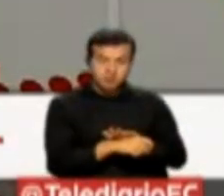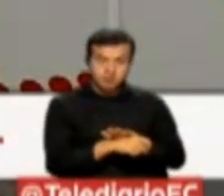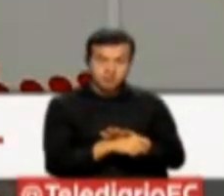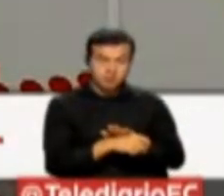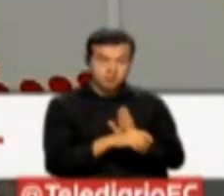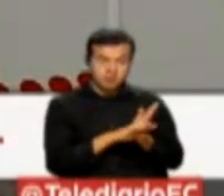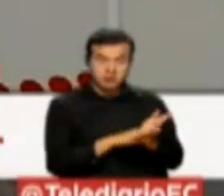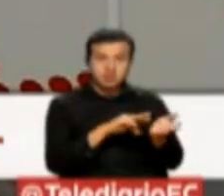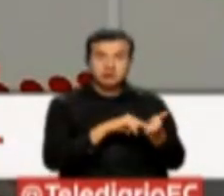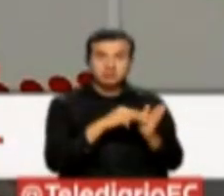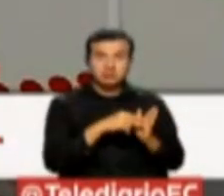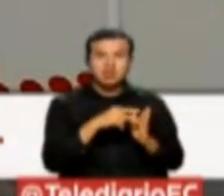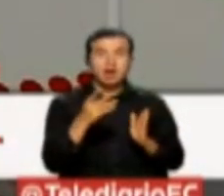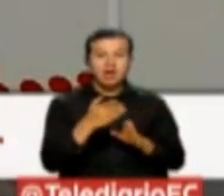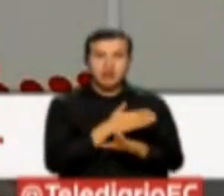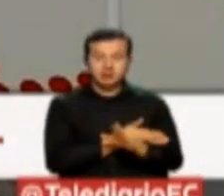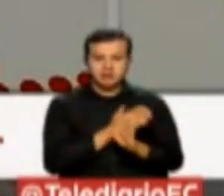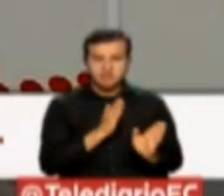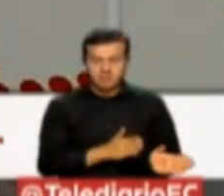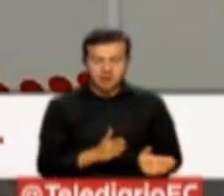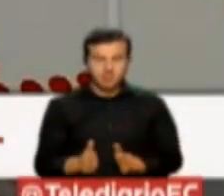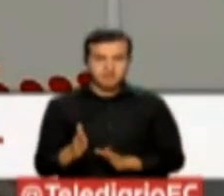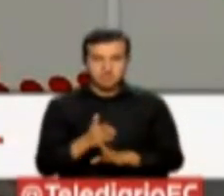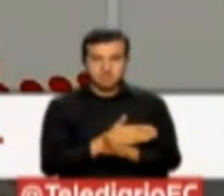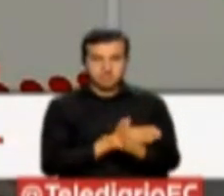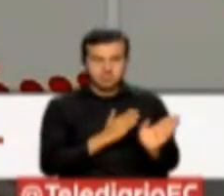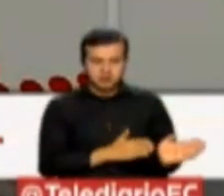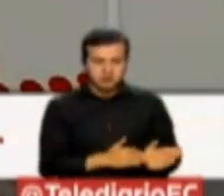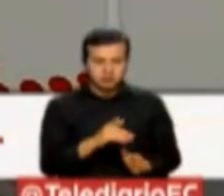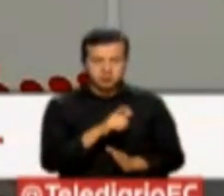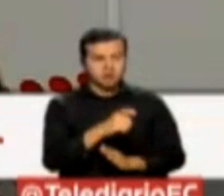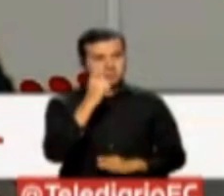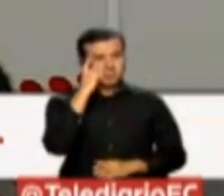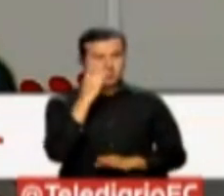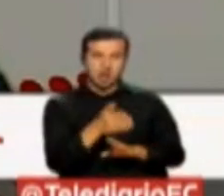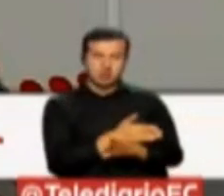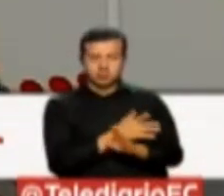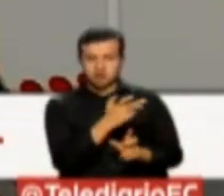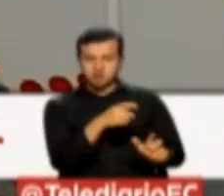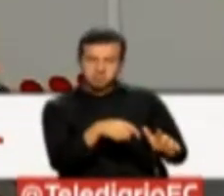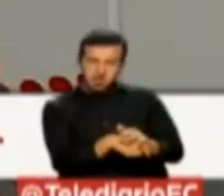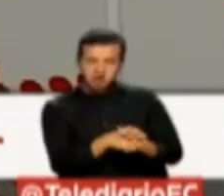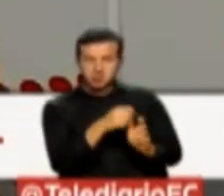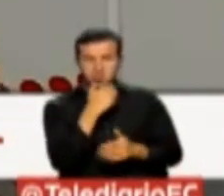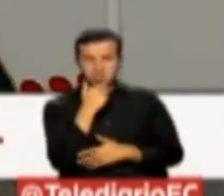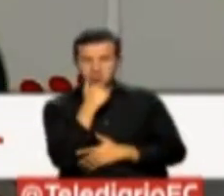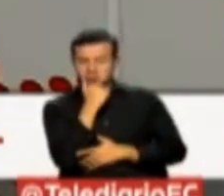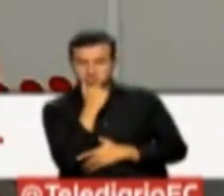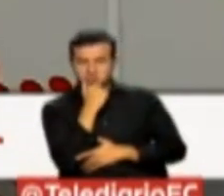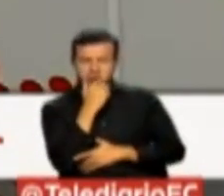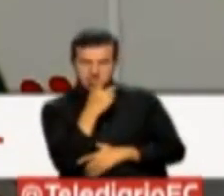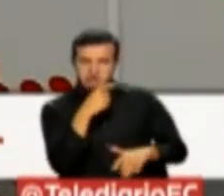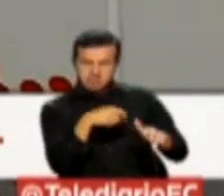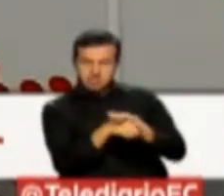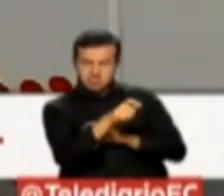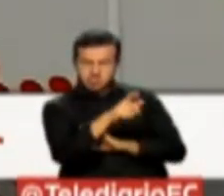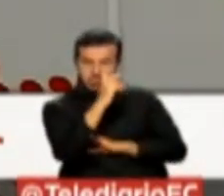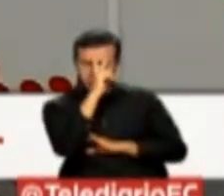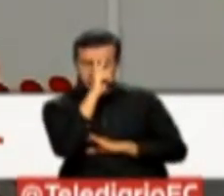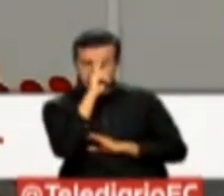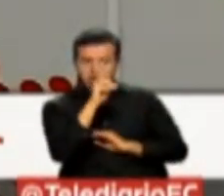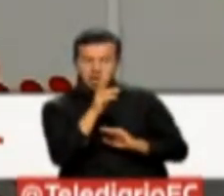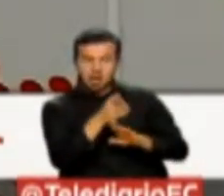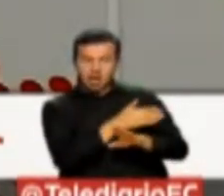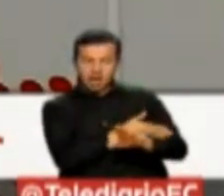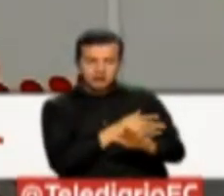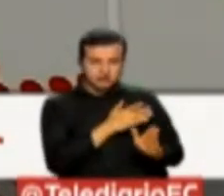justamente demanda una planificación previa, uno planificarlo de que quiere darle muerte a una persona.